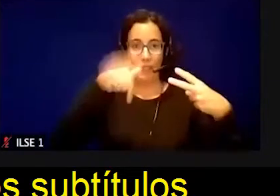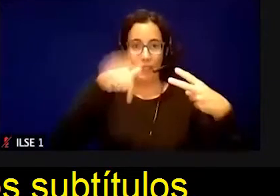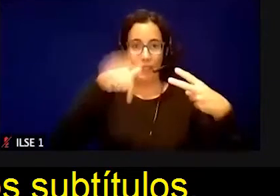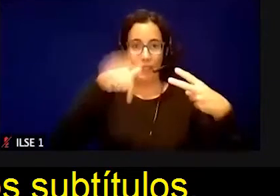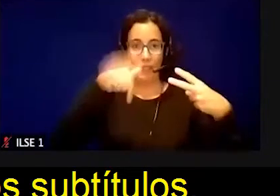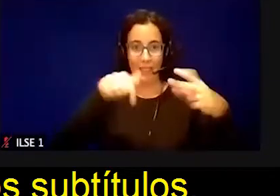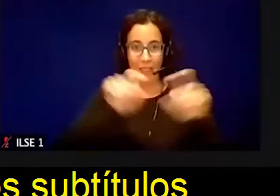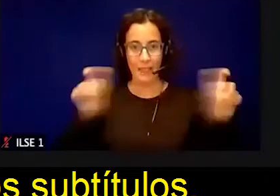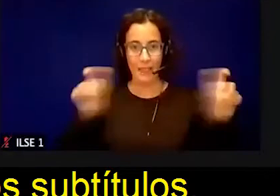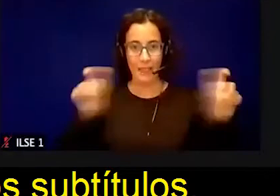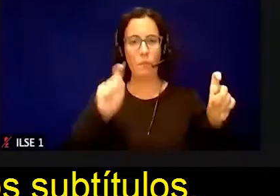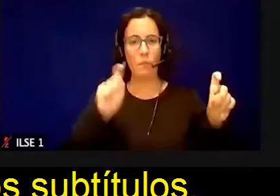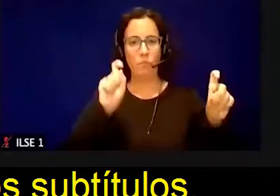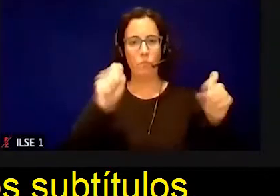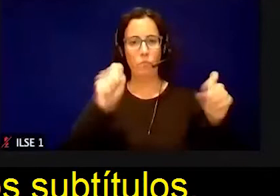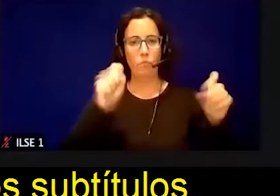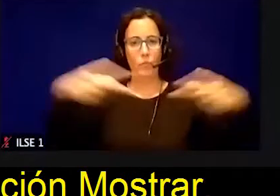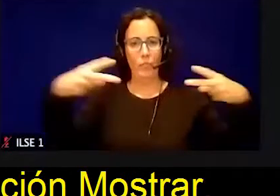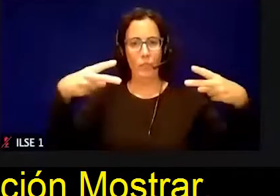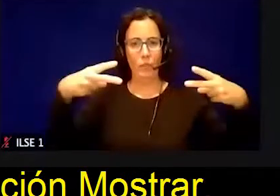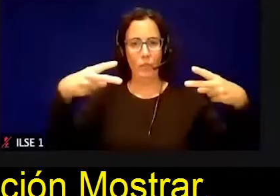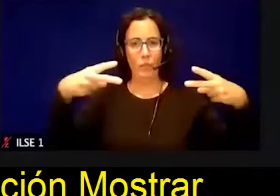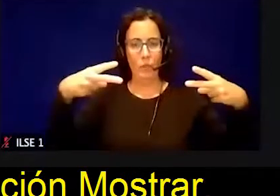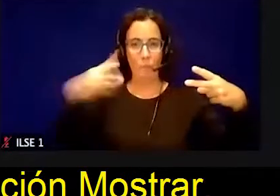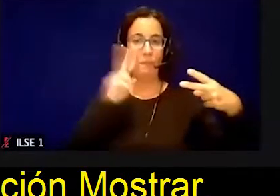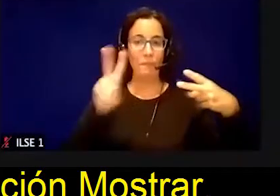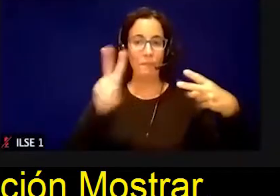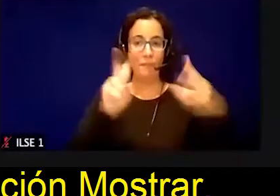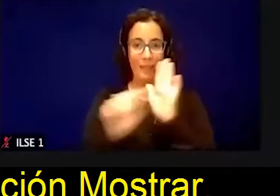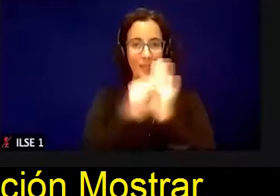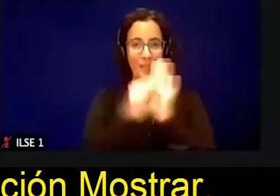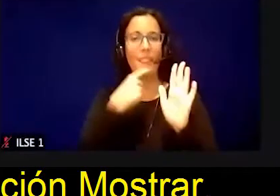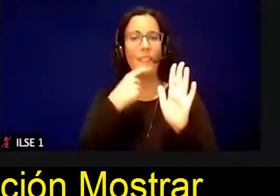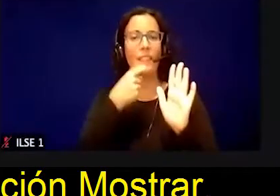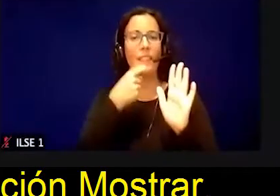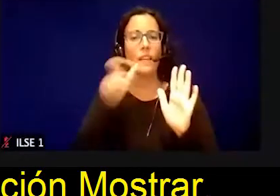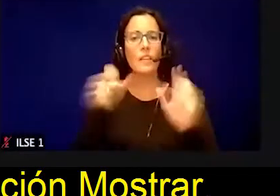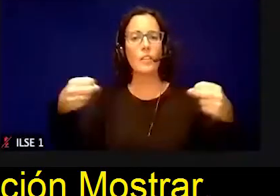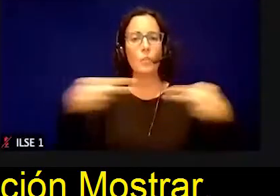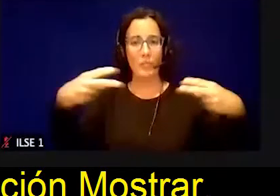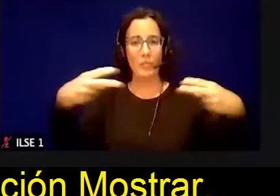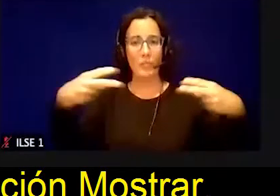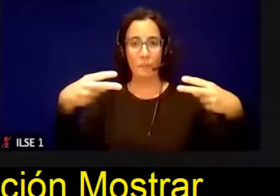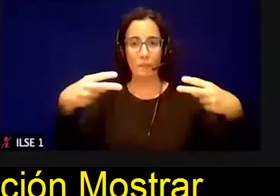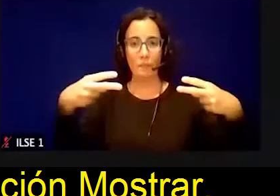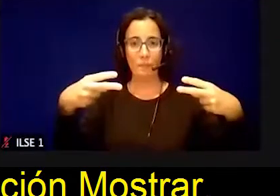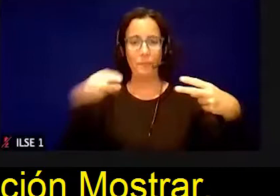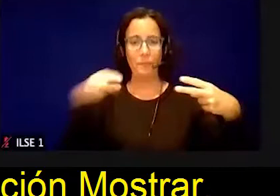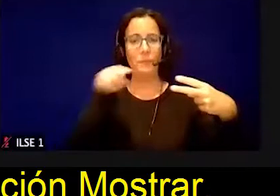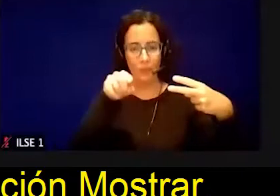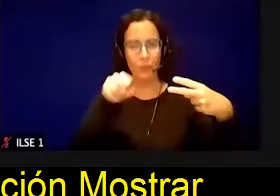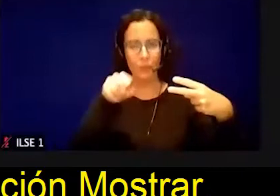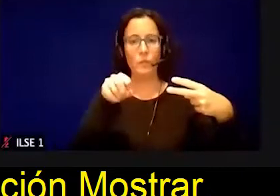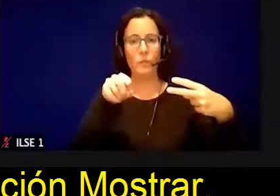los subtítulos junto. Veis en el icono que pone subtítulos, en el desplegable, dándole la opción